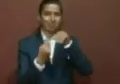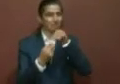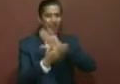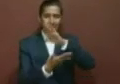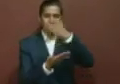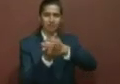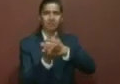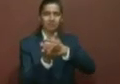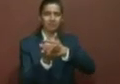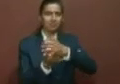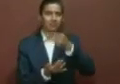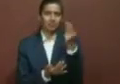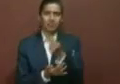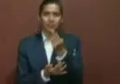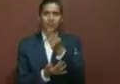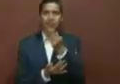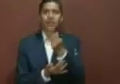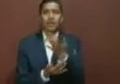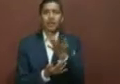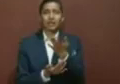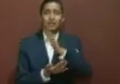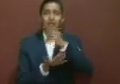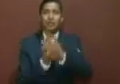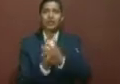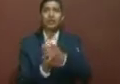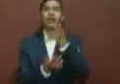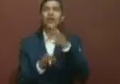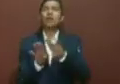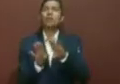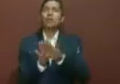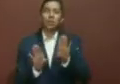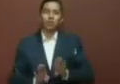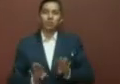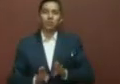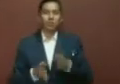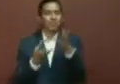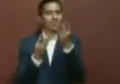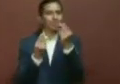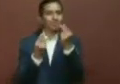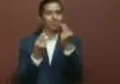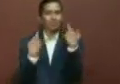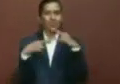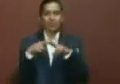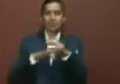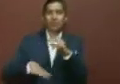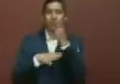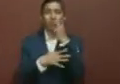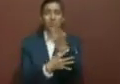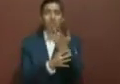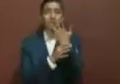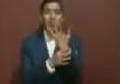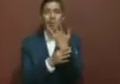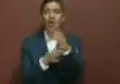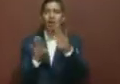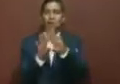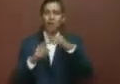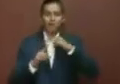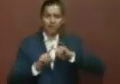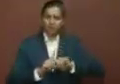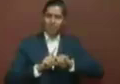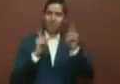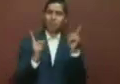con la condición que muchos maestros refieren de un trato